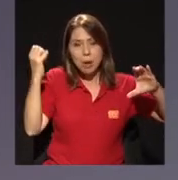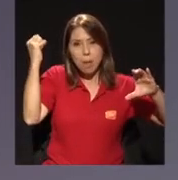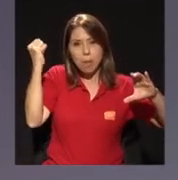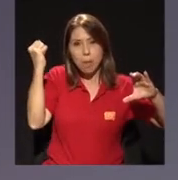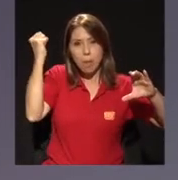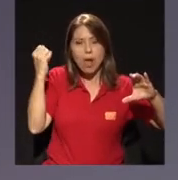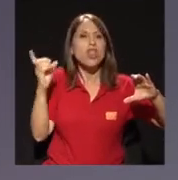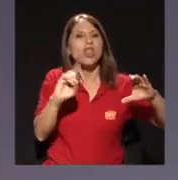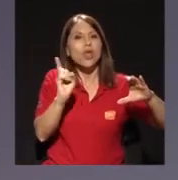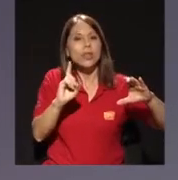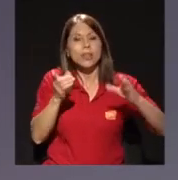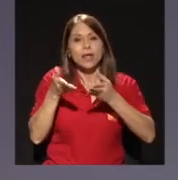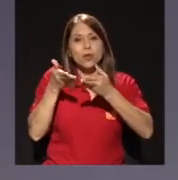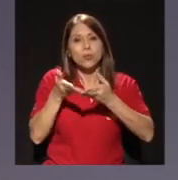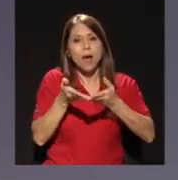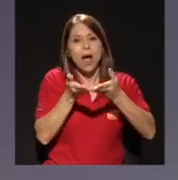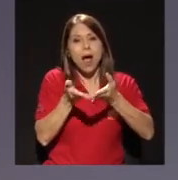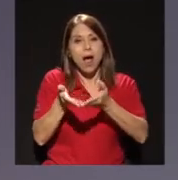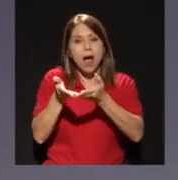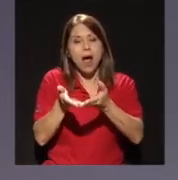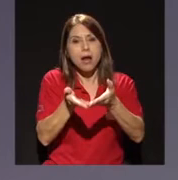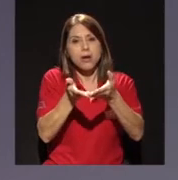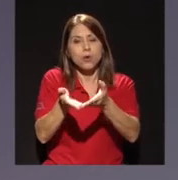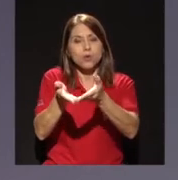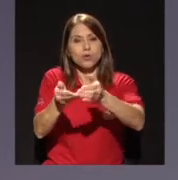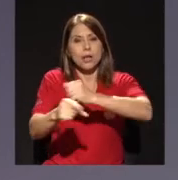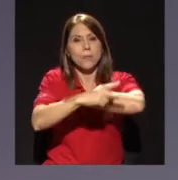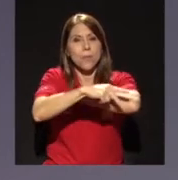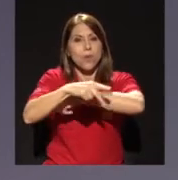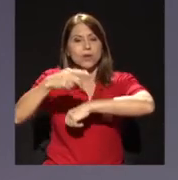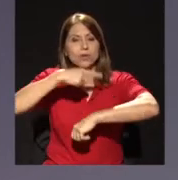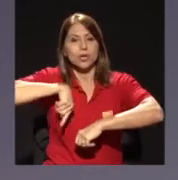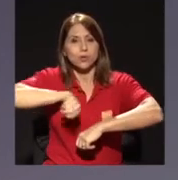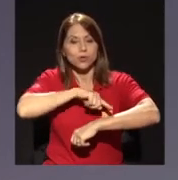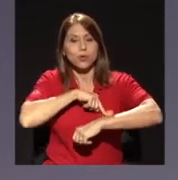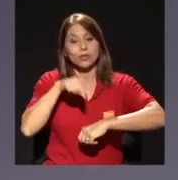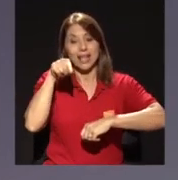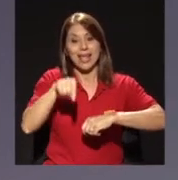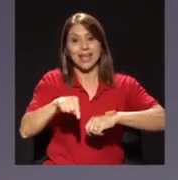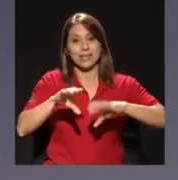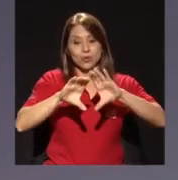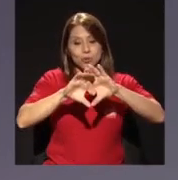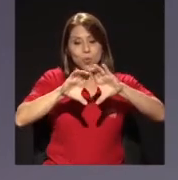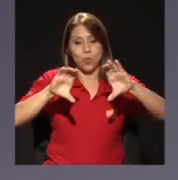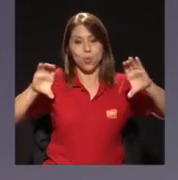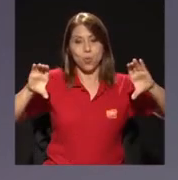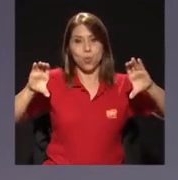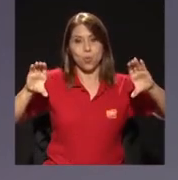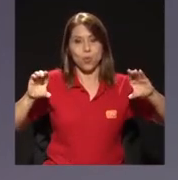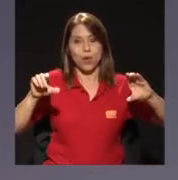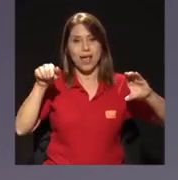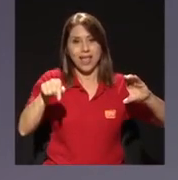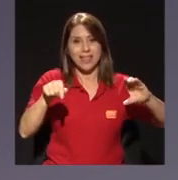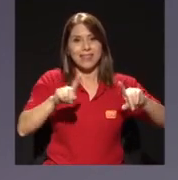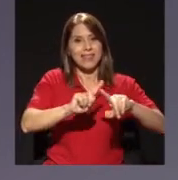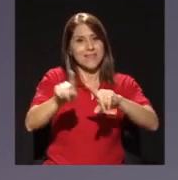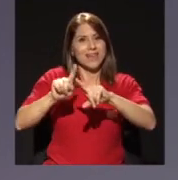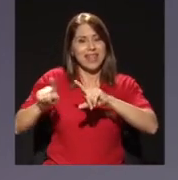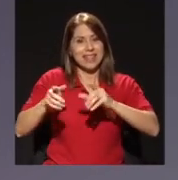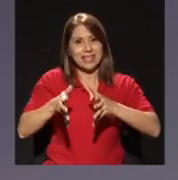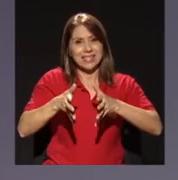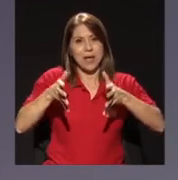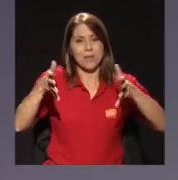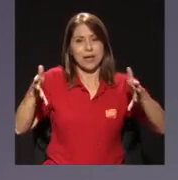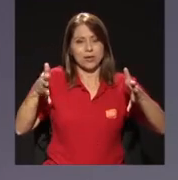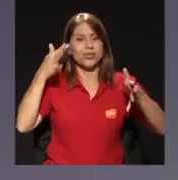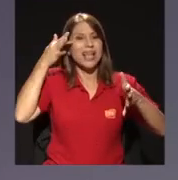en nuestros puertos. Y ese contenedor hay de diferentes tamaños, creo que de 20